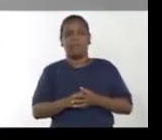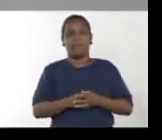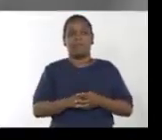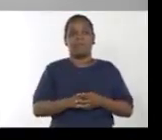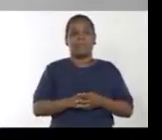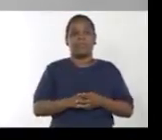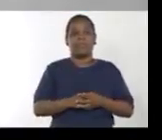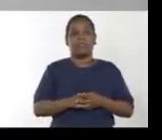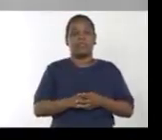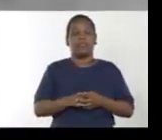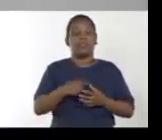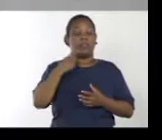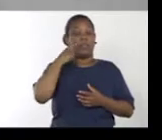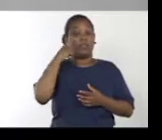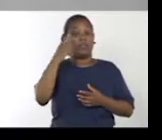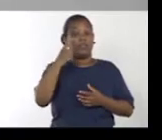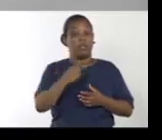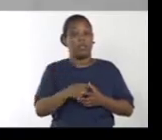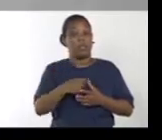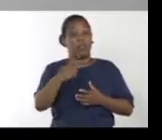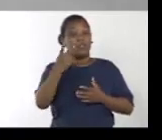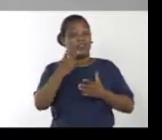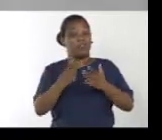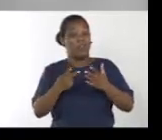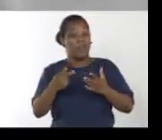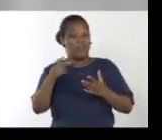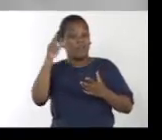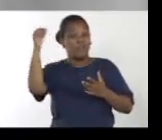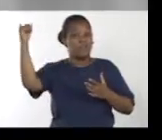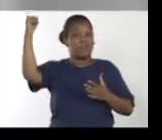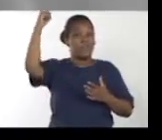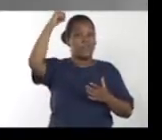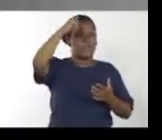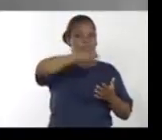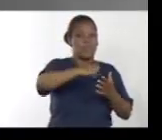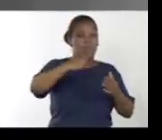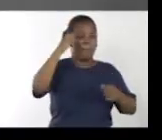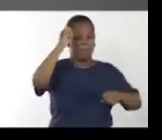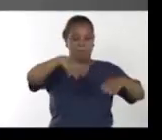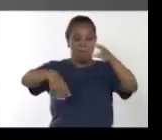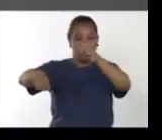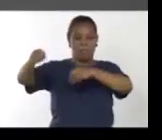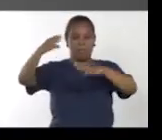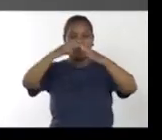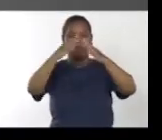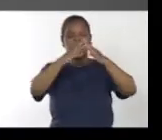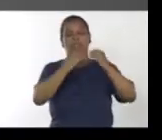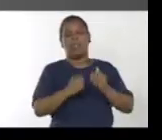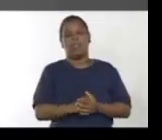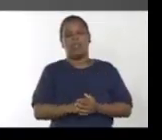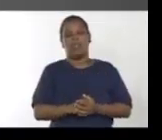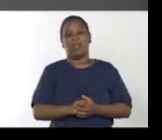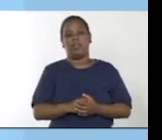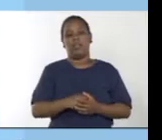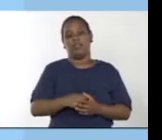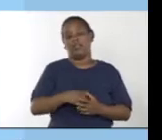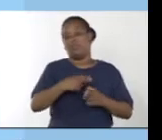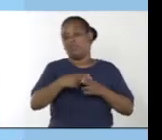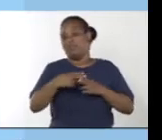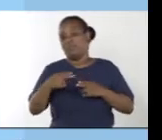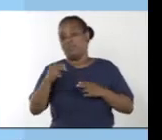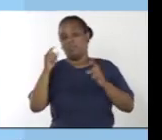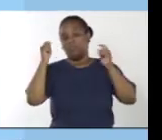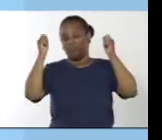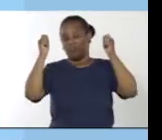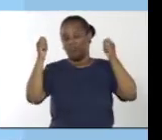Claro, se refiere a los aviones del enemigo que volaban muy bajo y bombardeaban las casas. Frases como